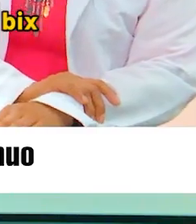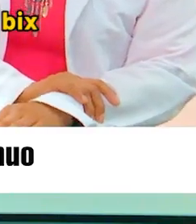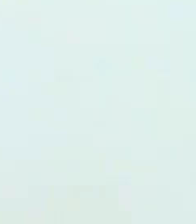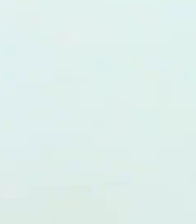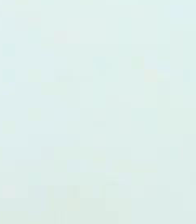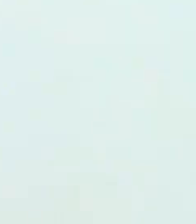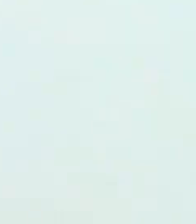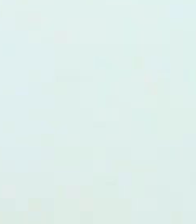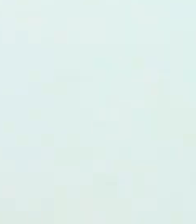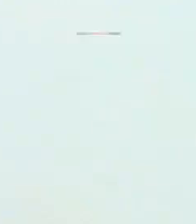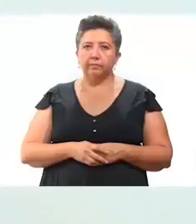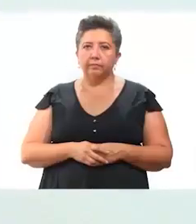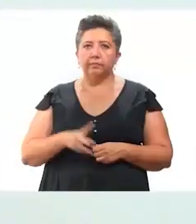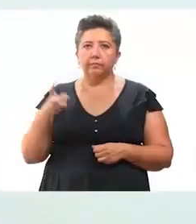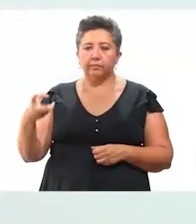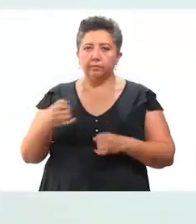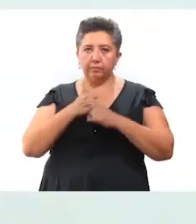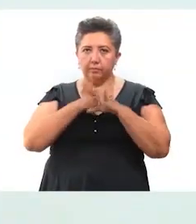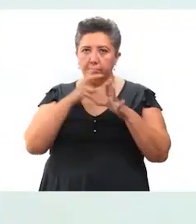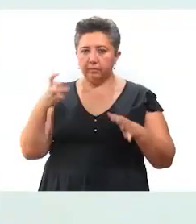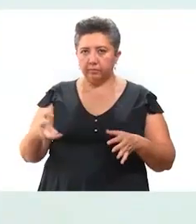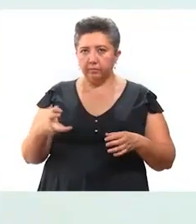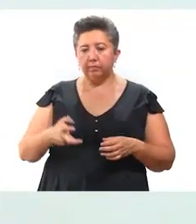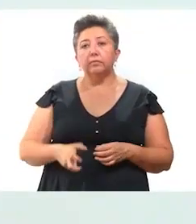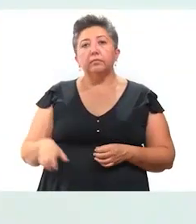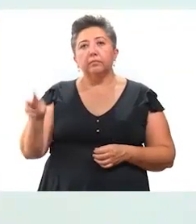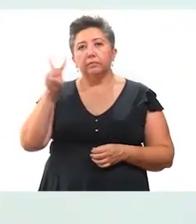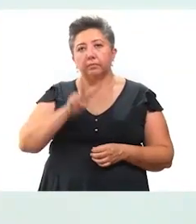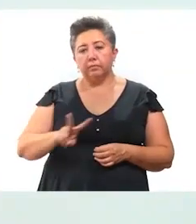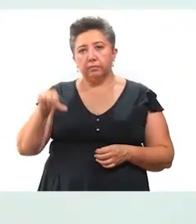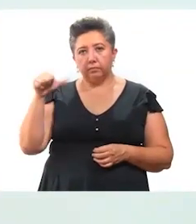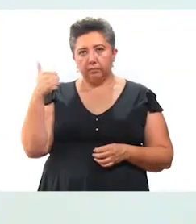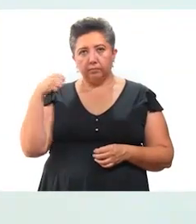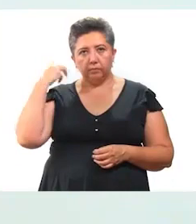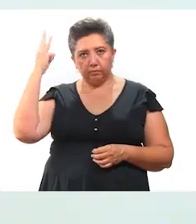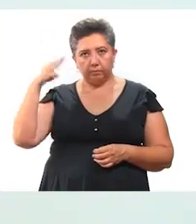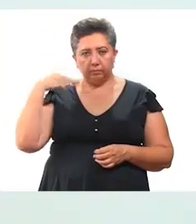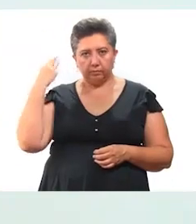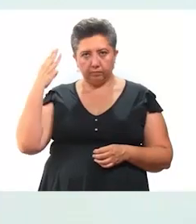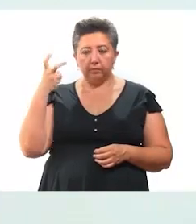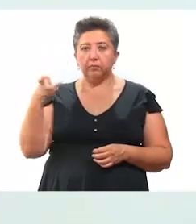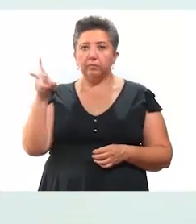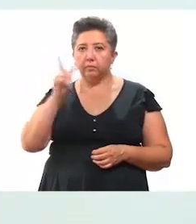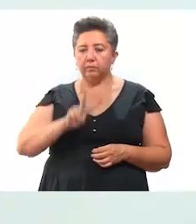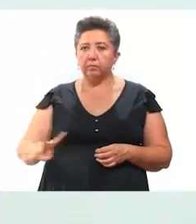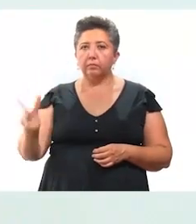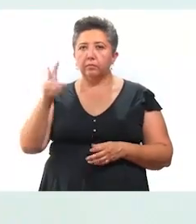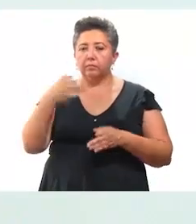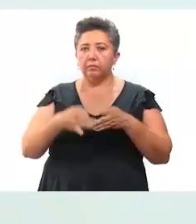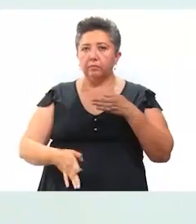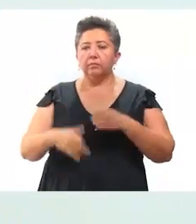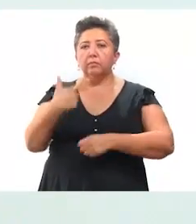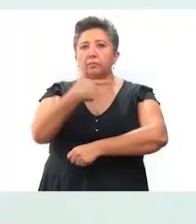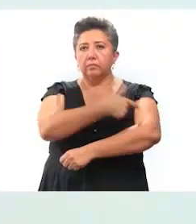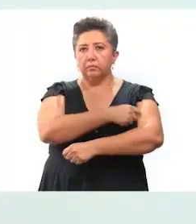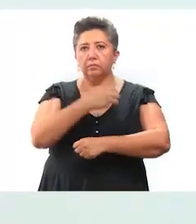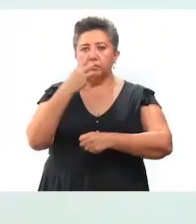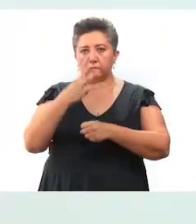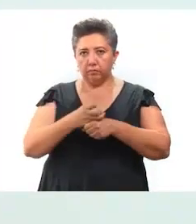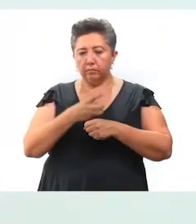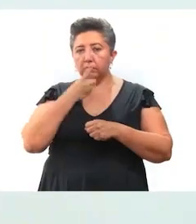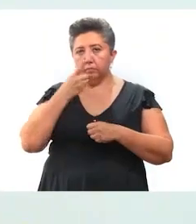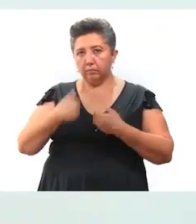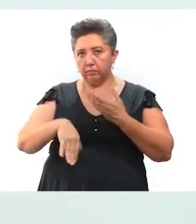licenciada. Gracias, licenciado. Este es el parte médico de este viernes 11 de marzo. Este viernes concluyó la aplicación de dosis